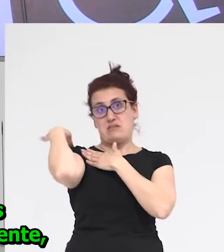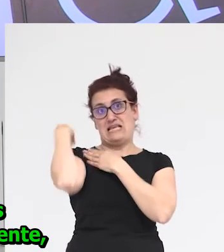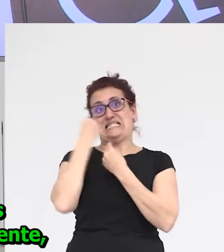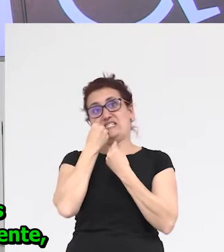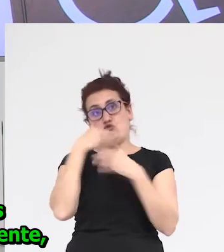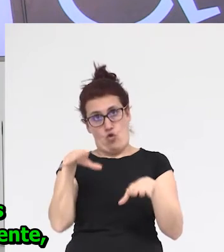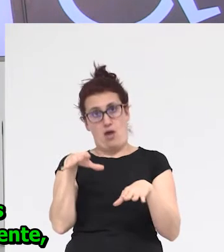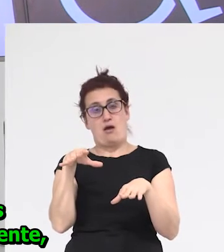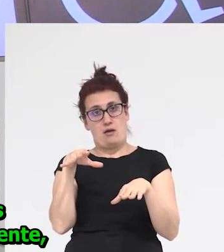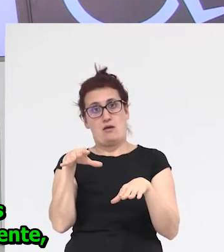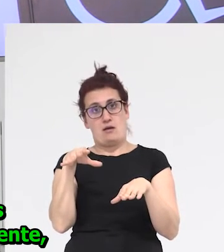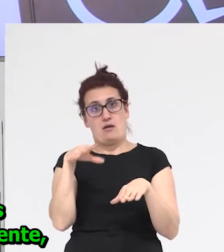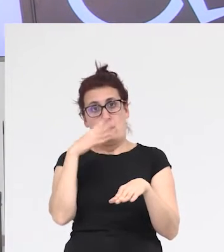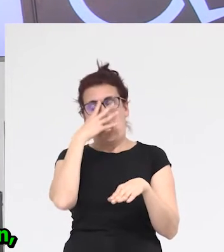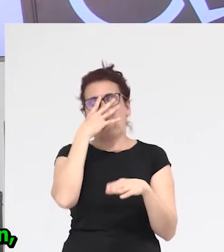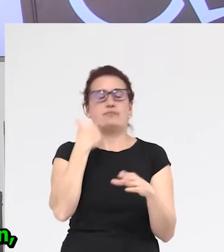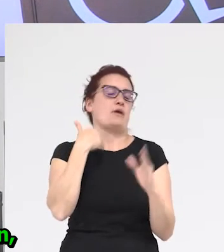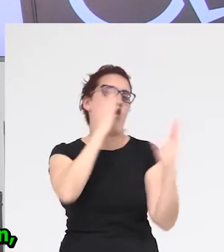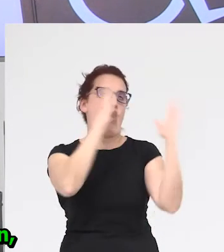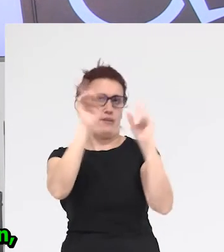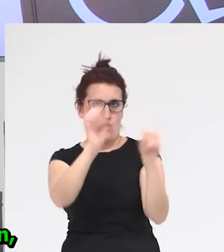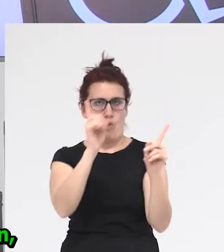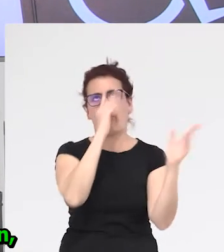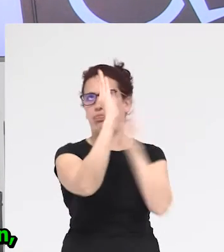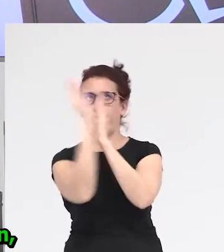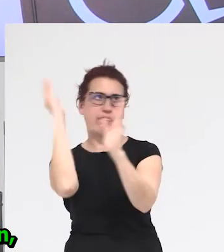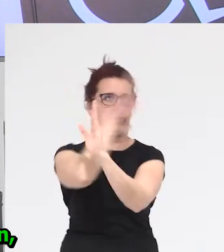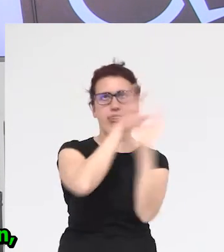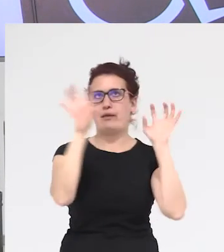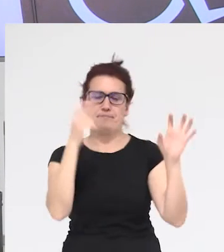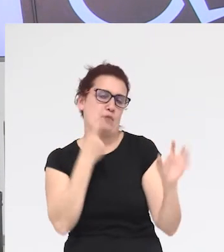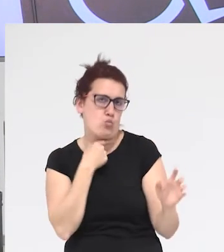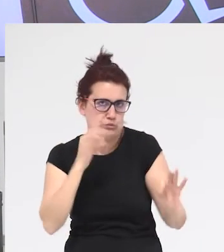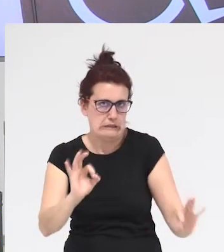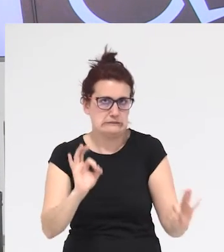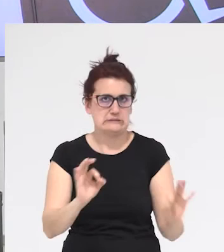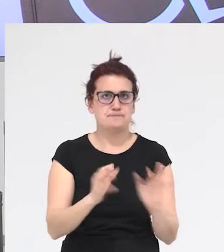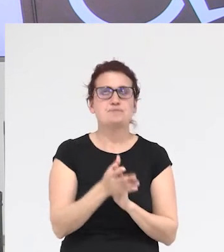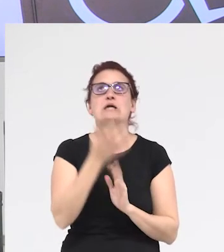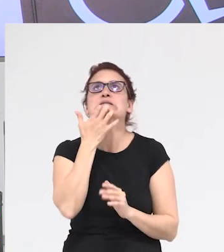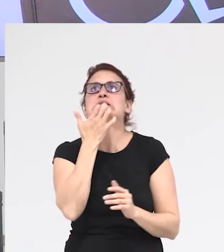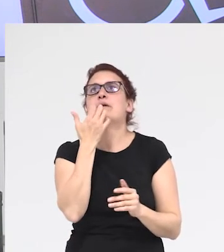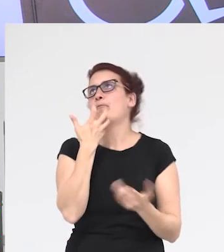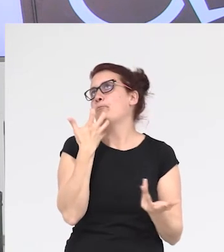historia muy desordenadamente, pero me gusta que sea así también, o sea, si nos vamos a